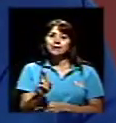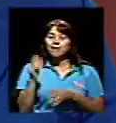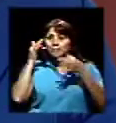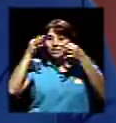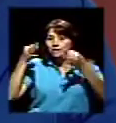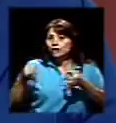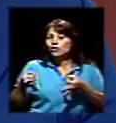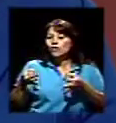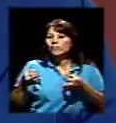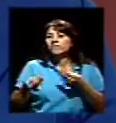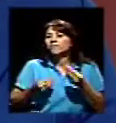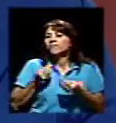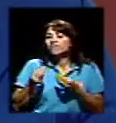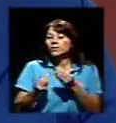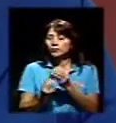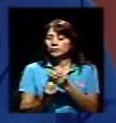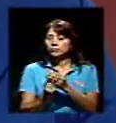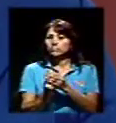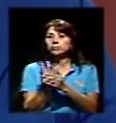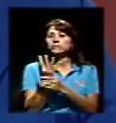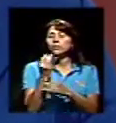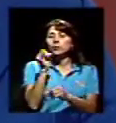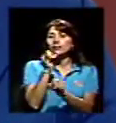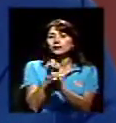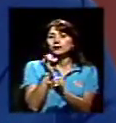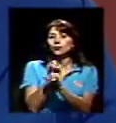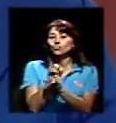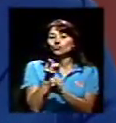crear una institución con unos sabios